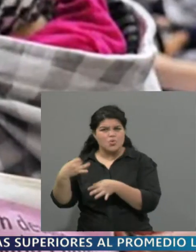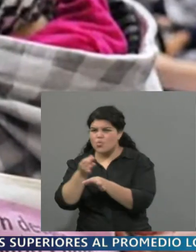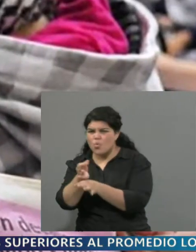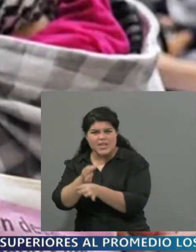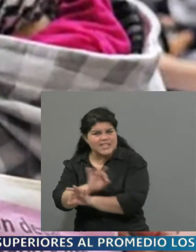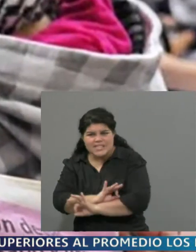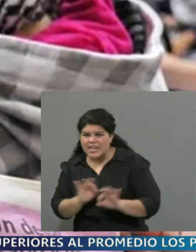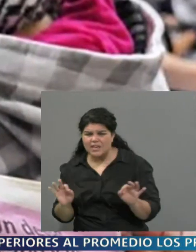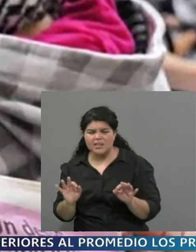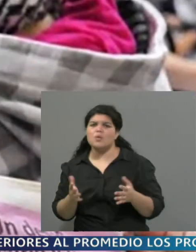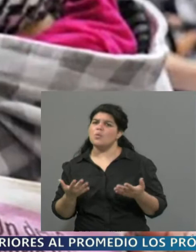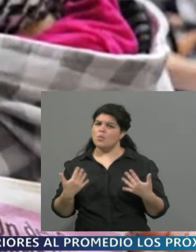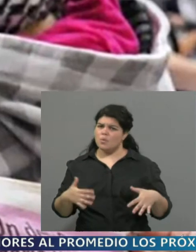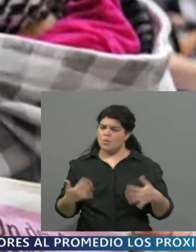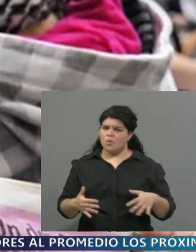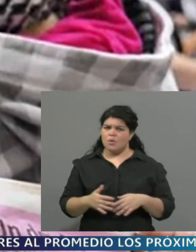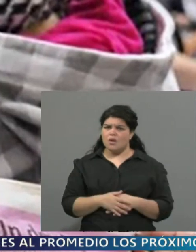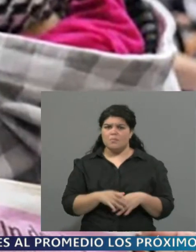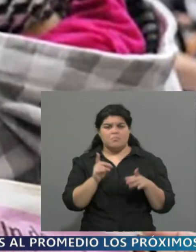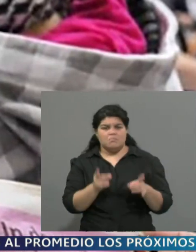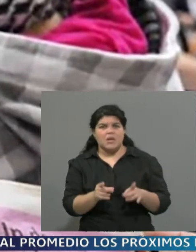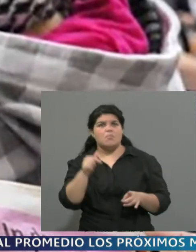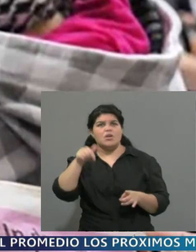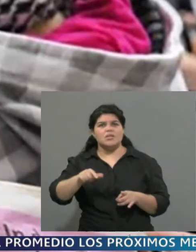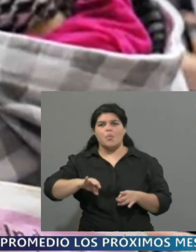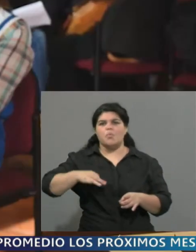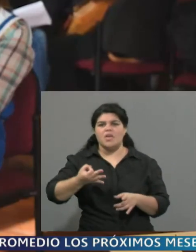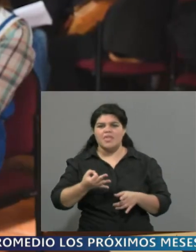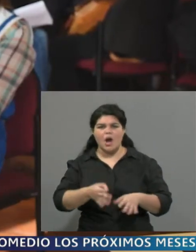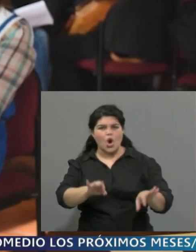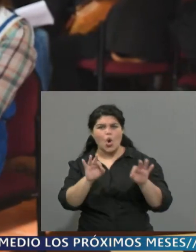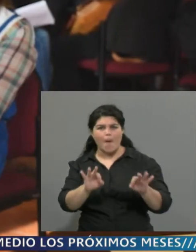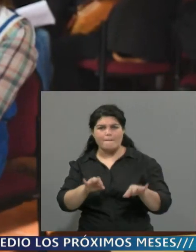no solo que ver con una vida plena sexualmente, sino con